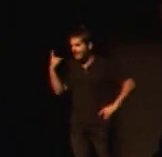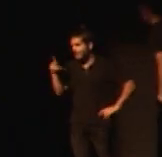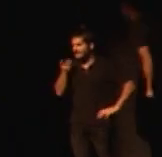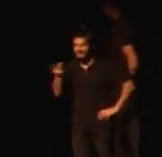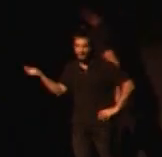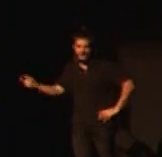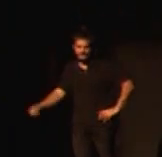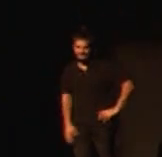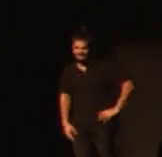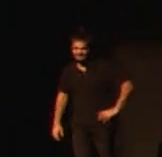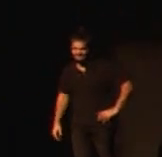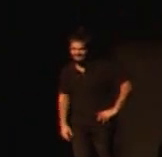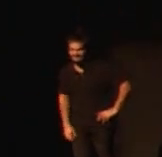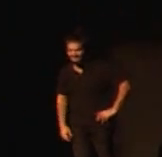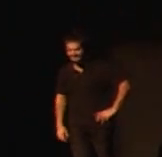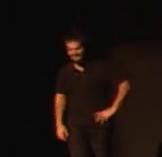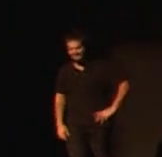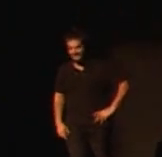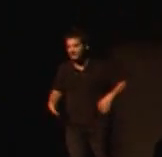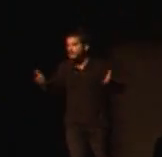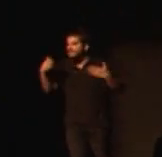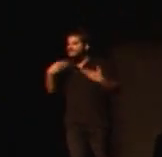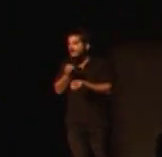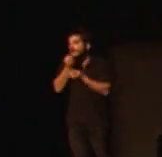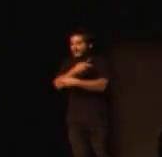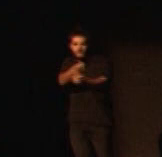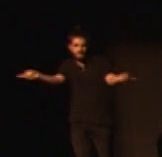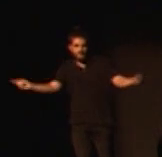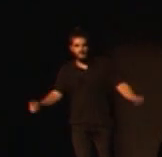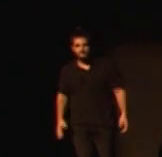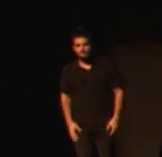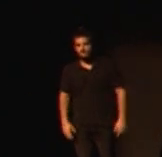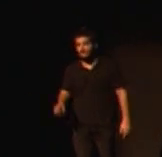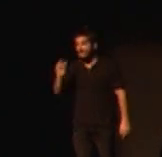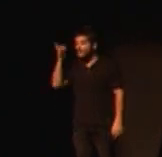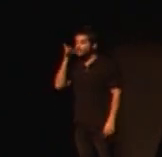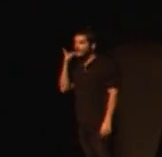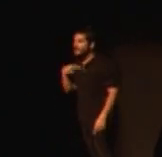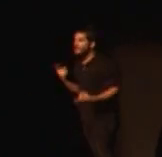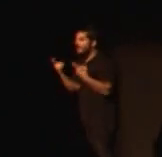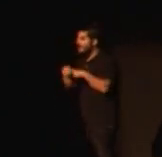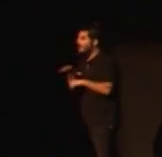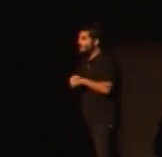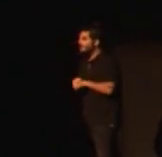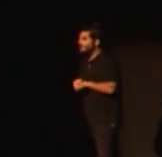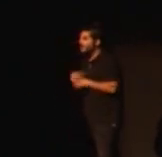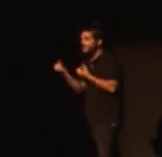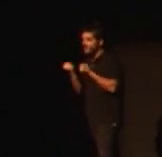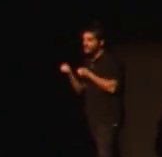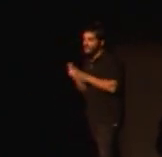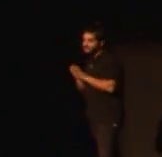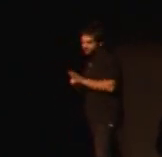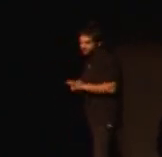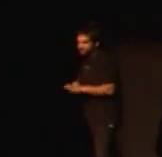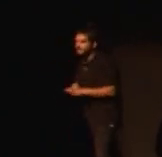Ay. Bueno, pues no pasa nada. Os la cuento a vosotros. Mira, es que el otro día había quedado con un amigo que me iba a recoger en el coche. Entonces, para el